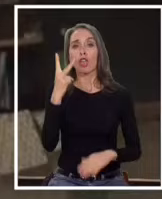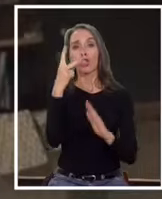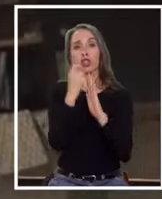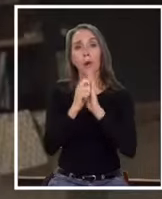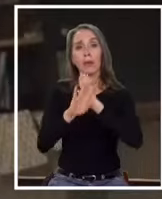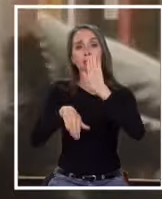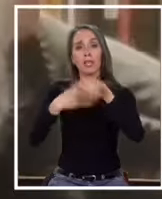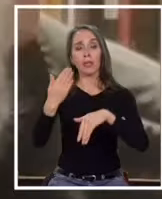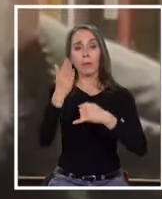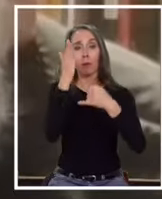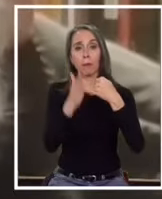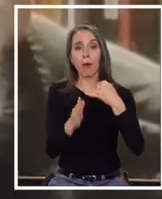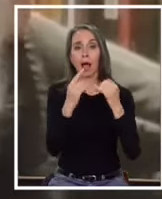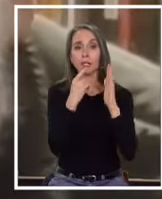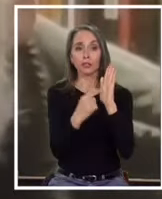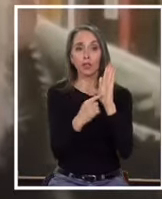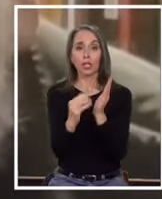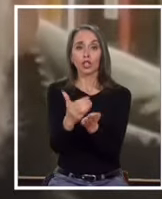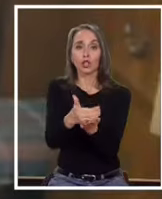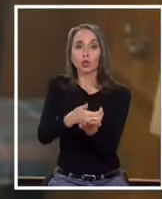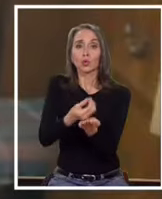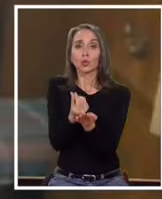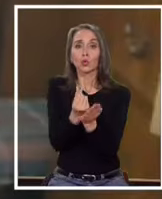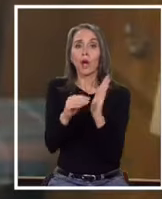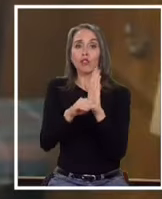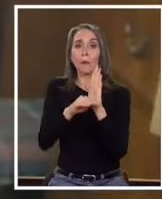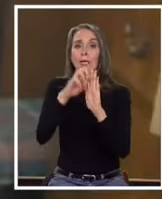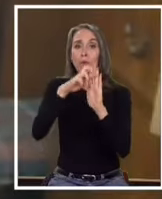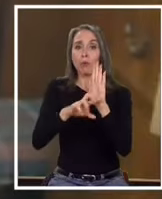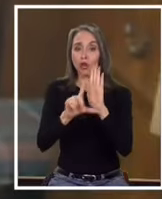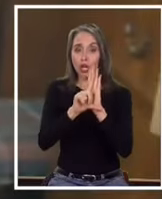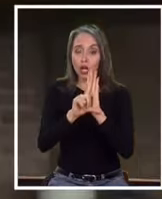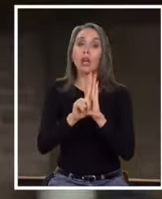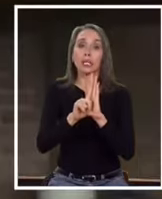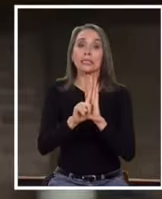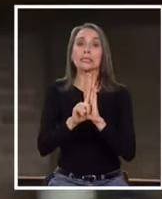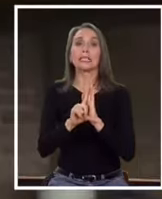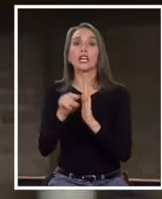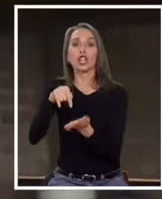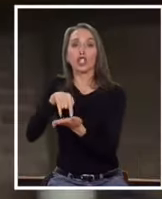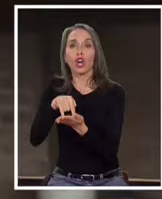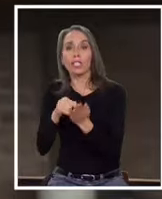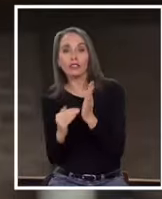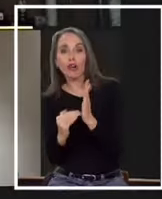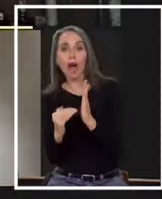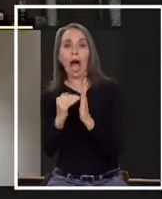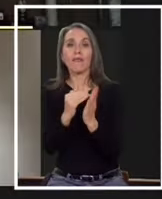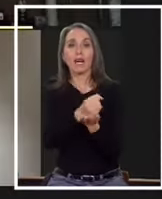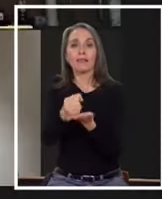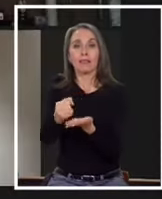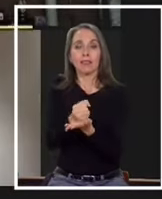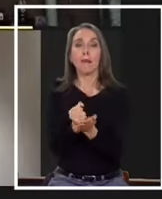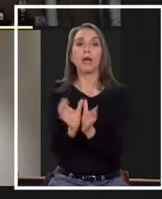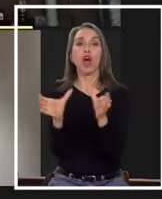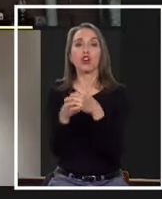2 meses después del plazo establecido, el sueldo mínimo tuvo un importante avance en el Congreso. Una comisión mixta de diputados